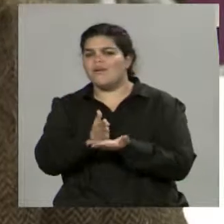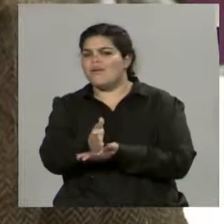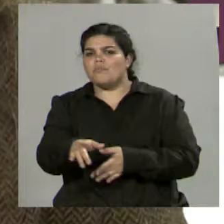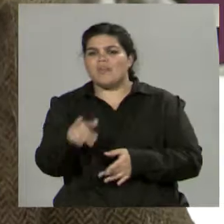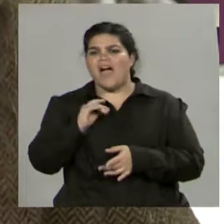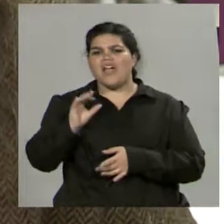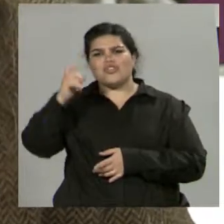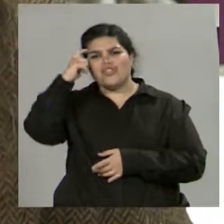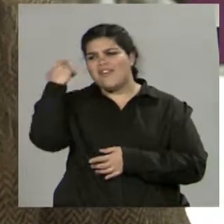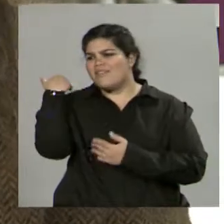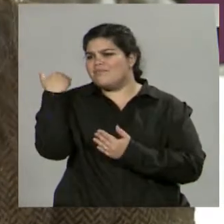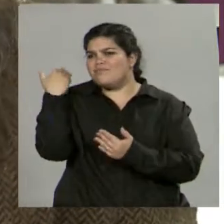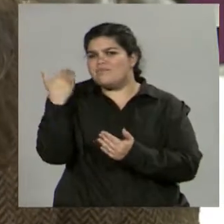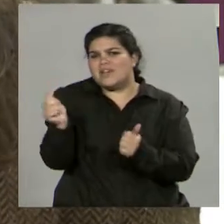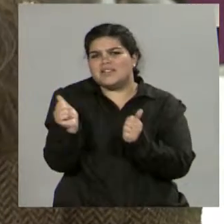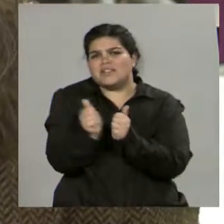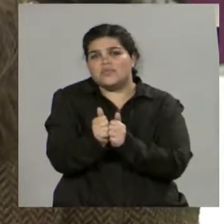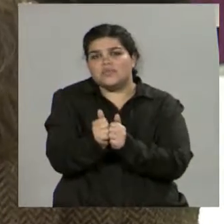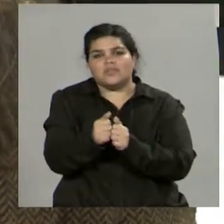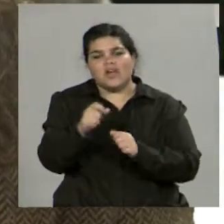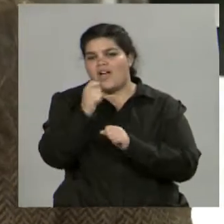estoy con él, maravillosos.